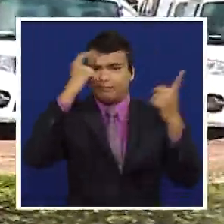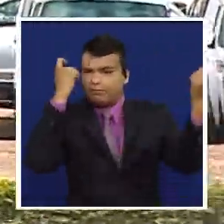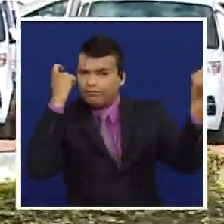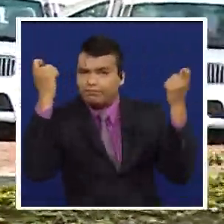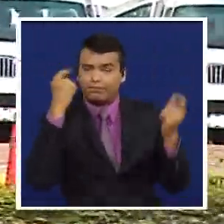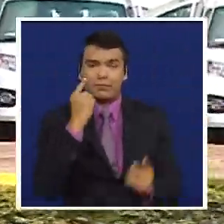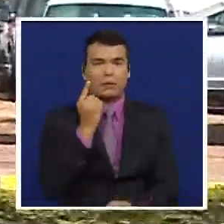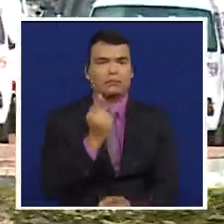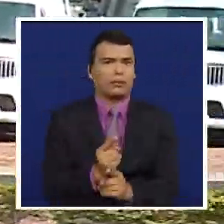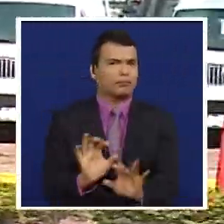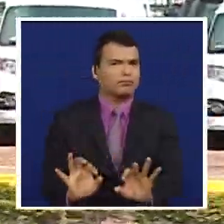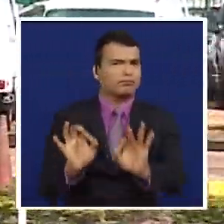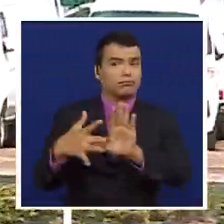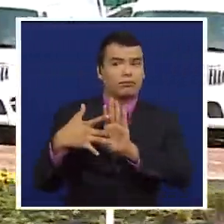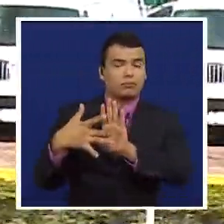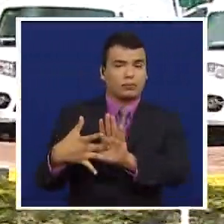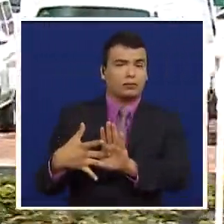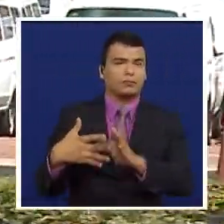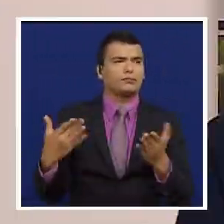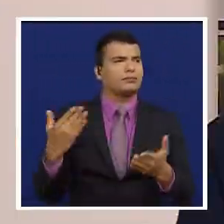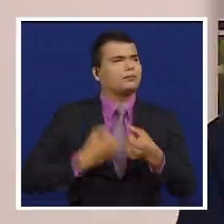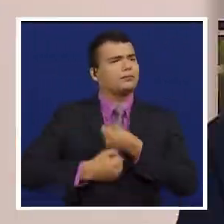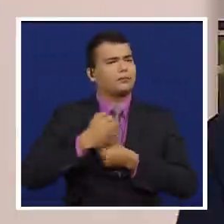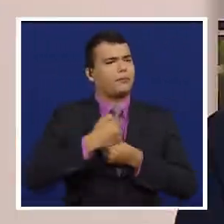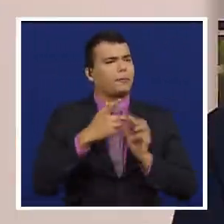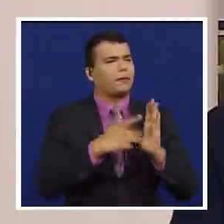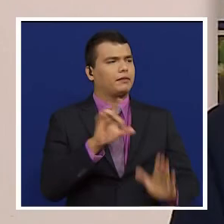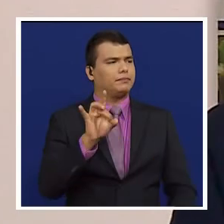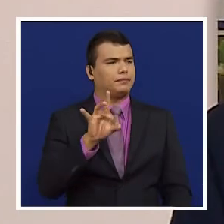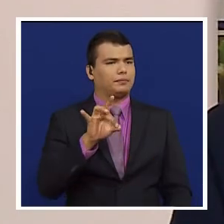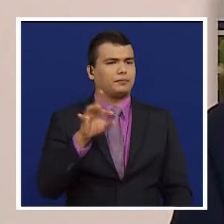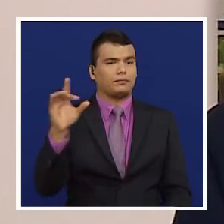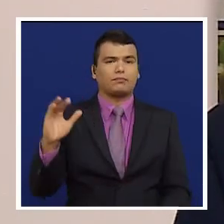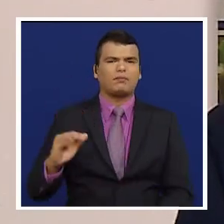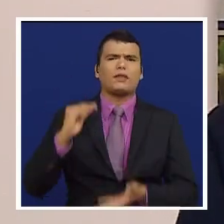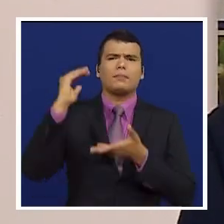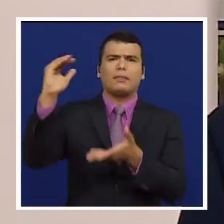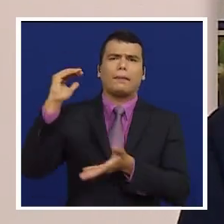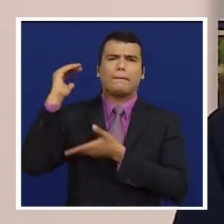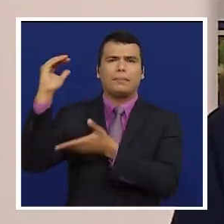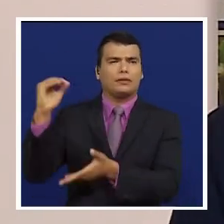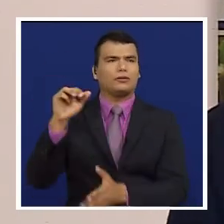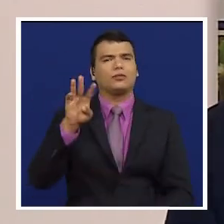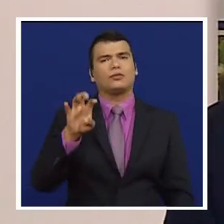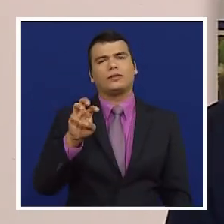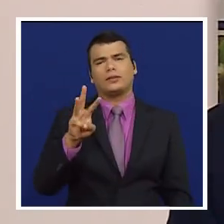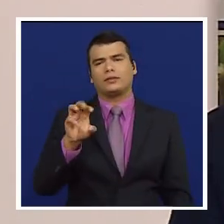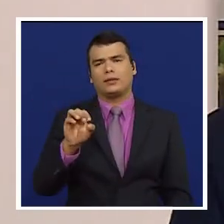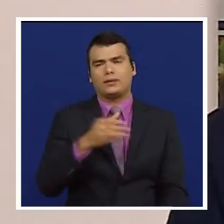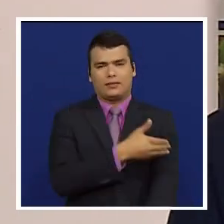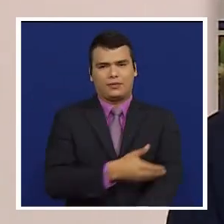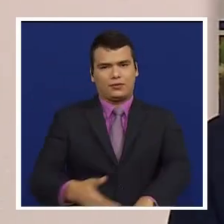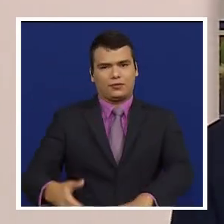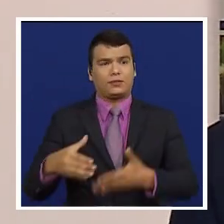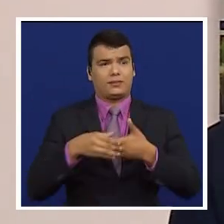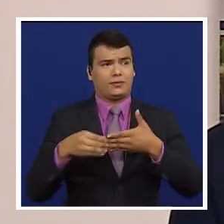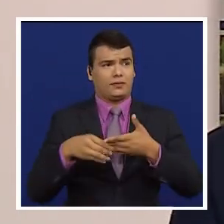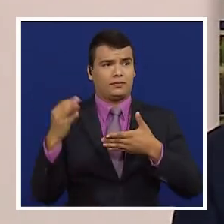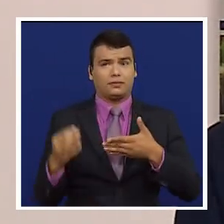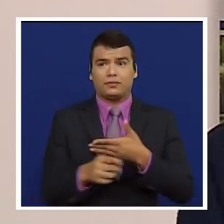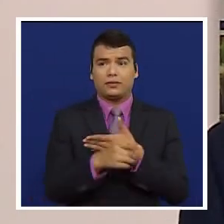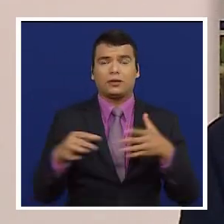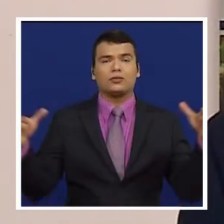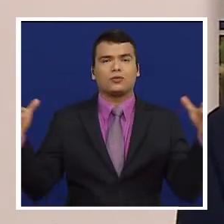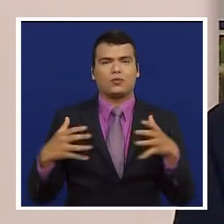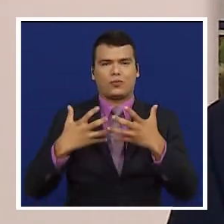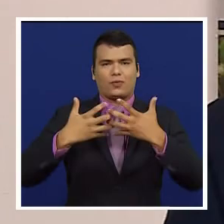arrojan indicadores importantes. En el 2015 exportamos 930 millones de dólares, sumando todas las empresas exportadoras, y